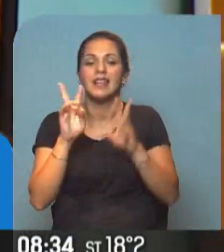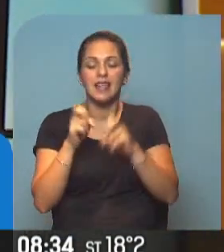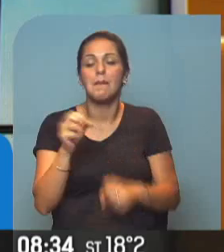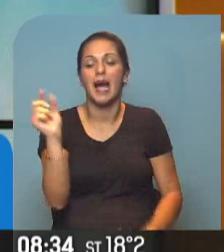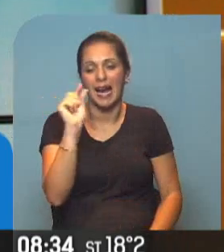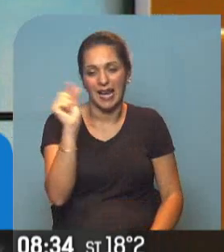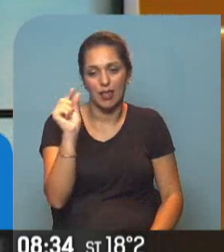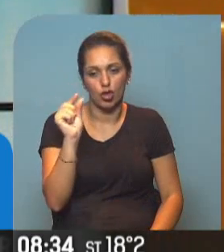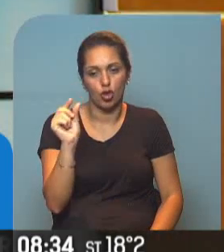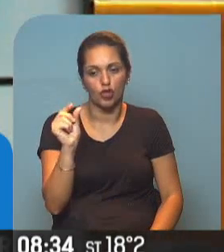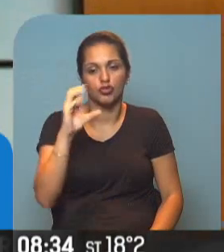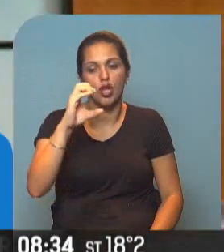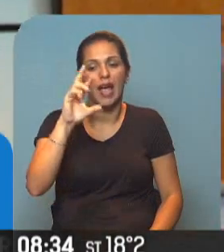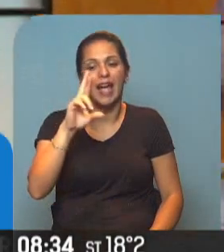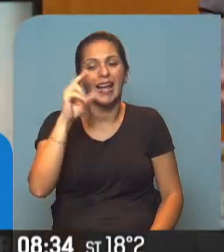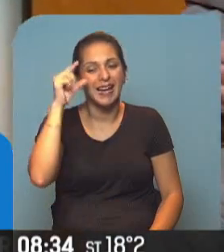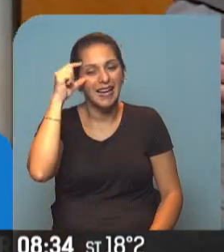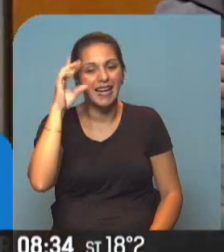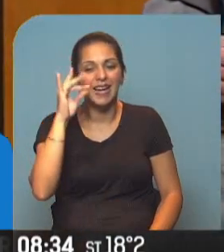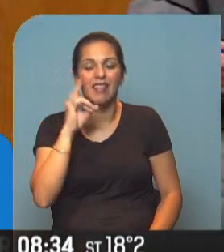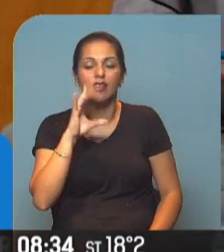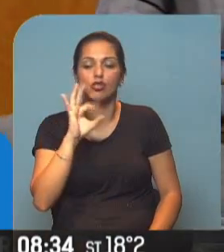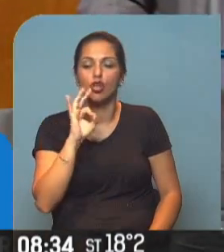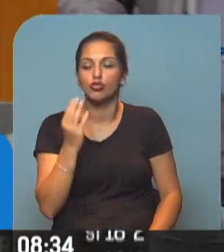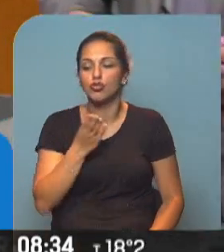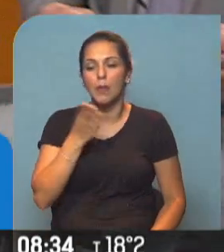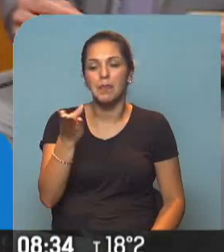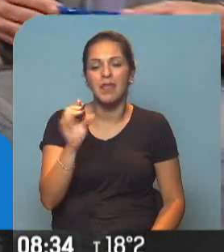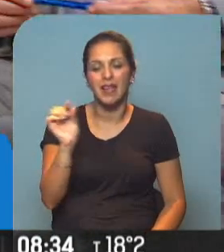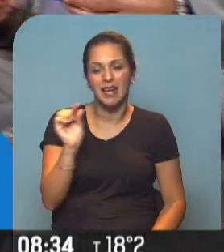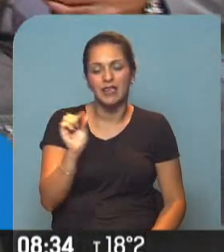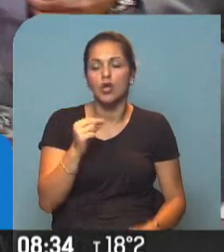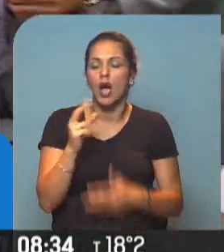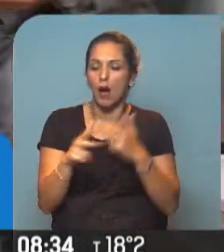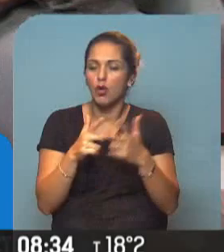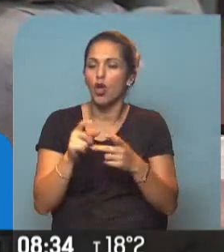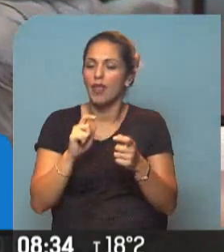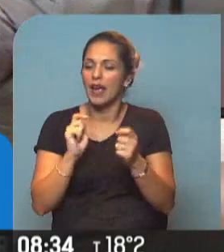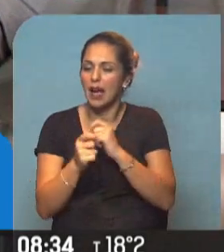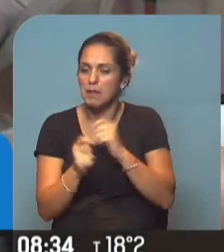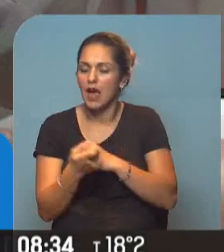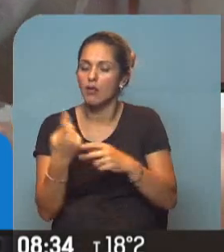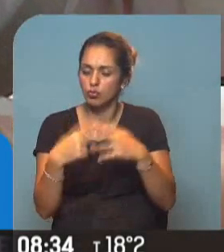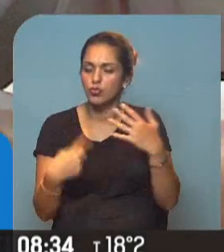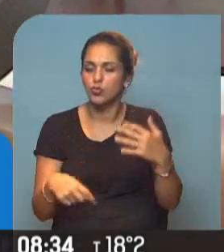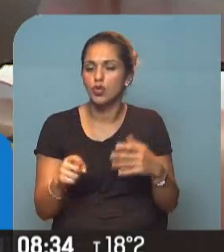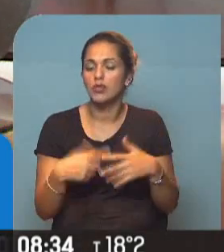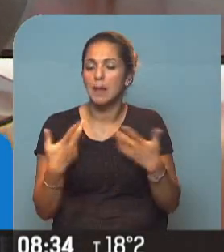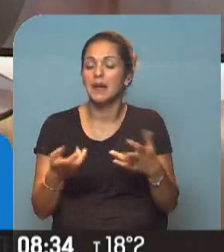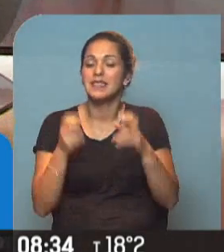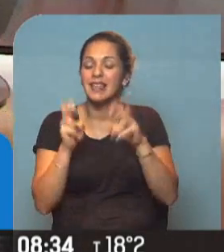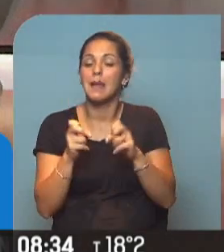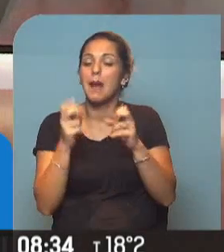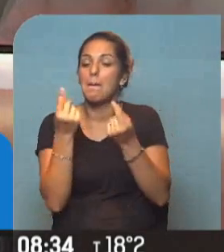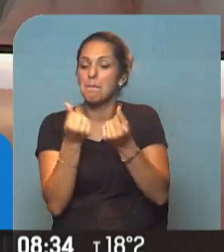crédito concretamente no nos olvidemos que habló de refinanciación habló de esto del otro en cuestiones